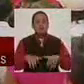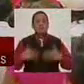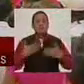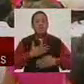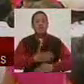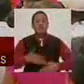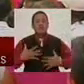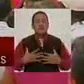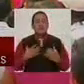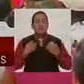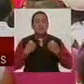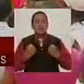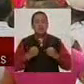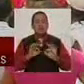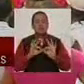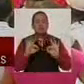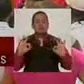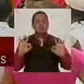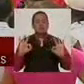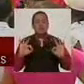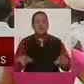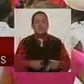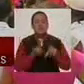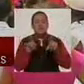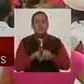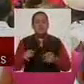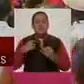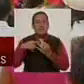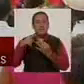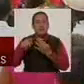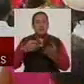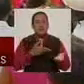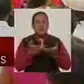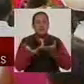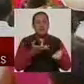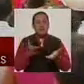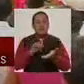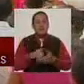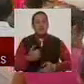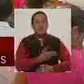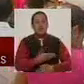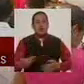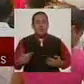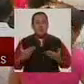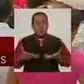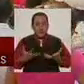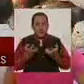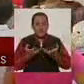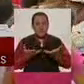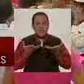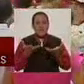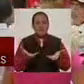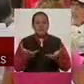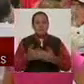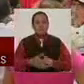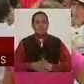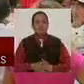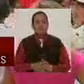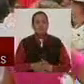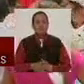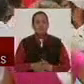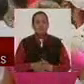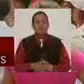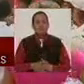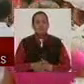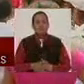salud de calidad y de todos los servicios que el Estado puede ofrecerles. Ayú, el